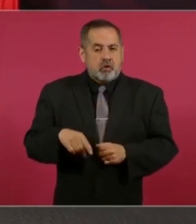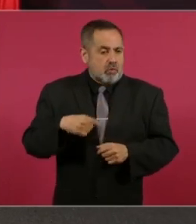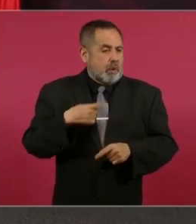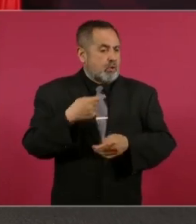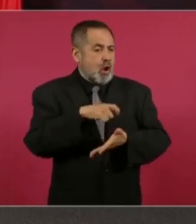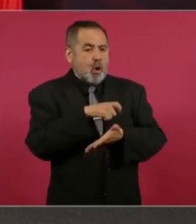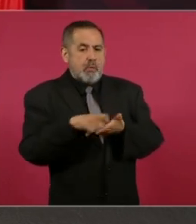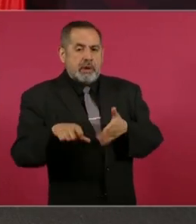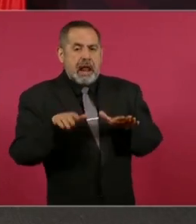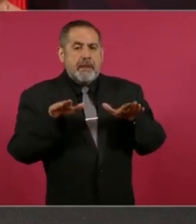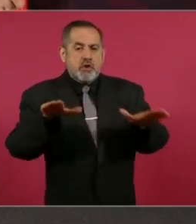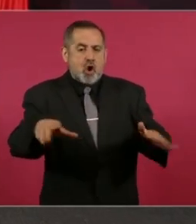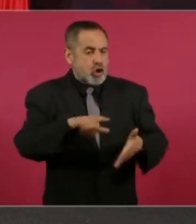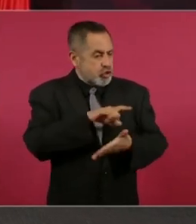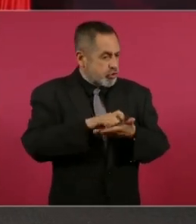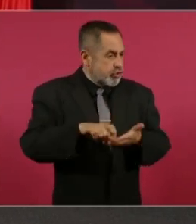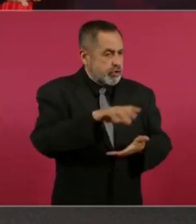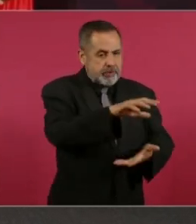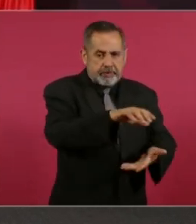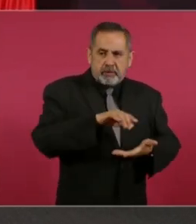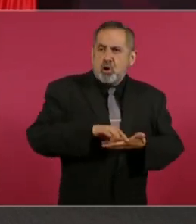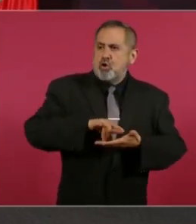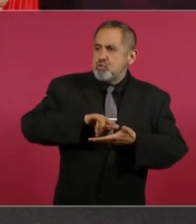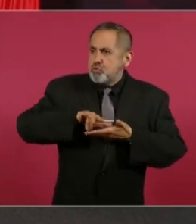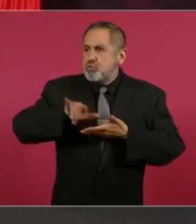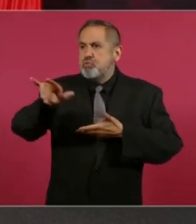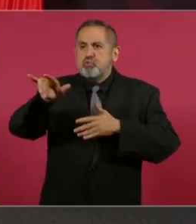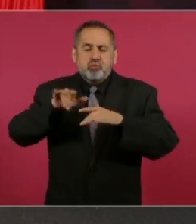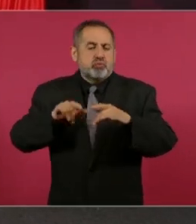aviones, se va a ir ampliando